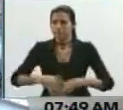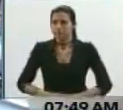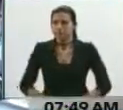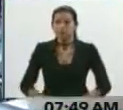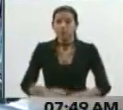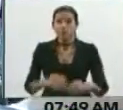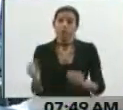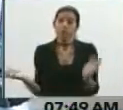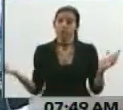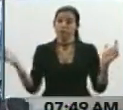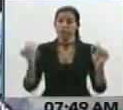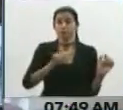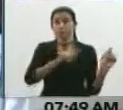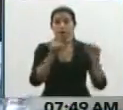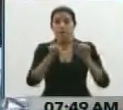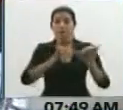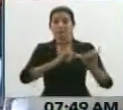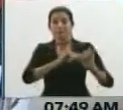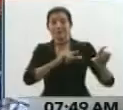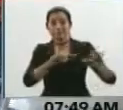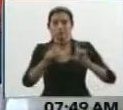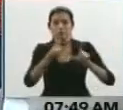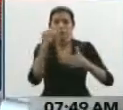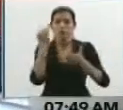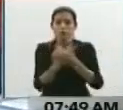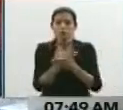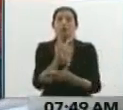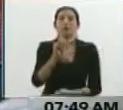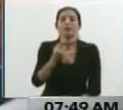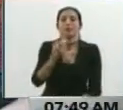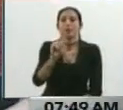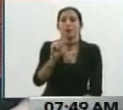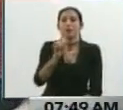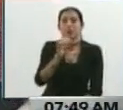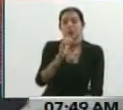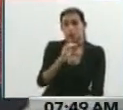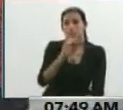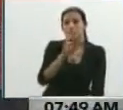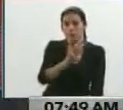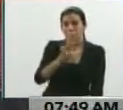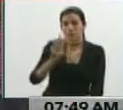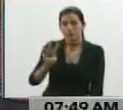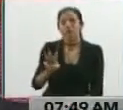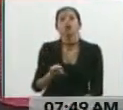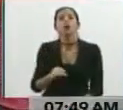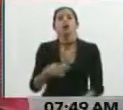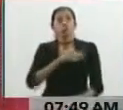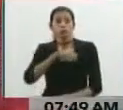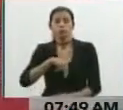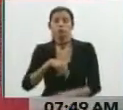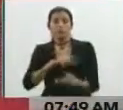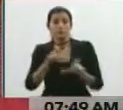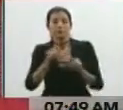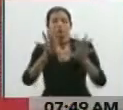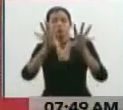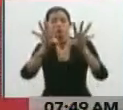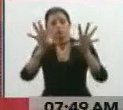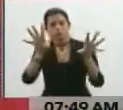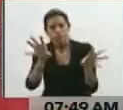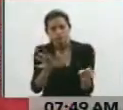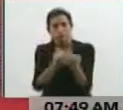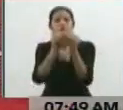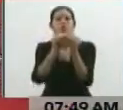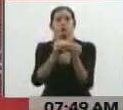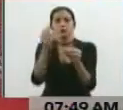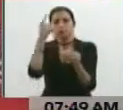de censarse tanto las personas naturales como las personas jurídicas nosotros hacemos el levantamiento de esta información y vamos a empezar a regular